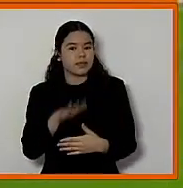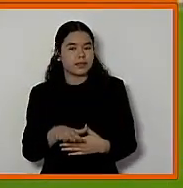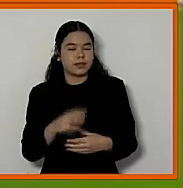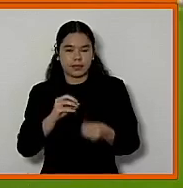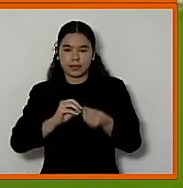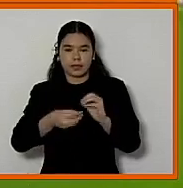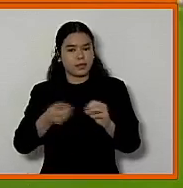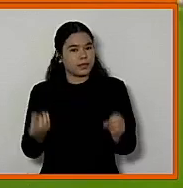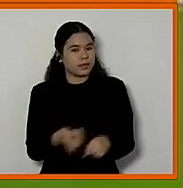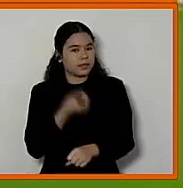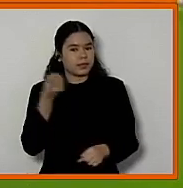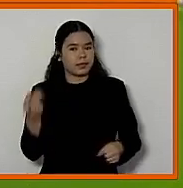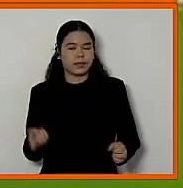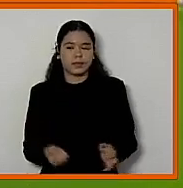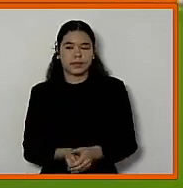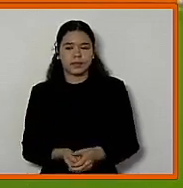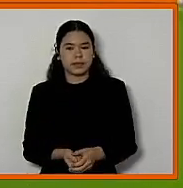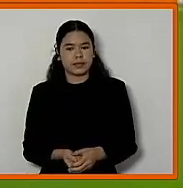número favorecido es...